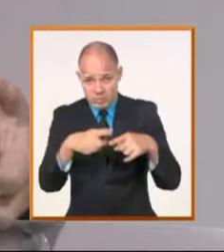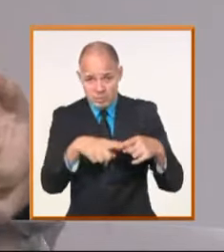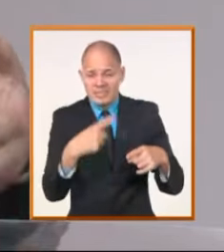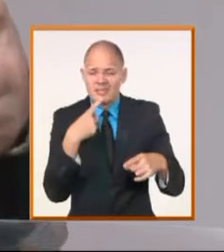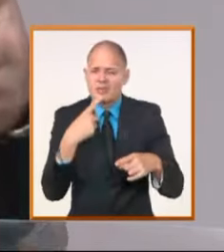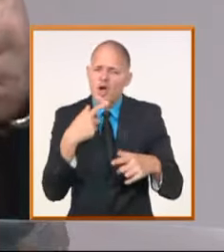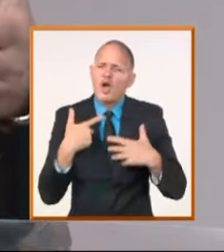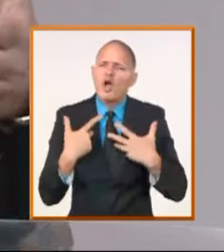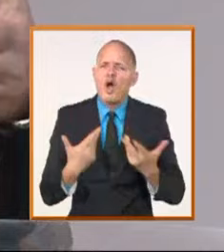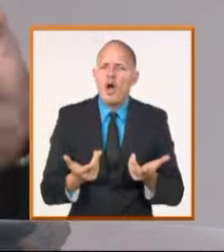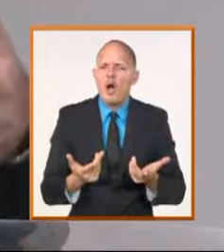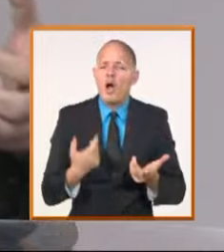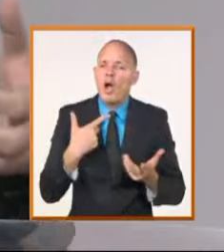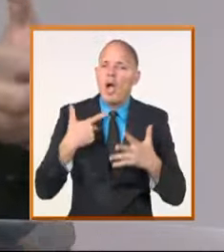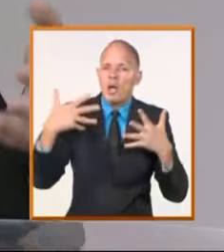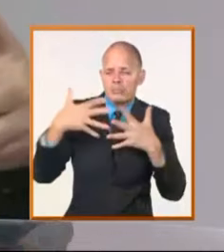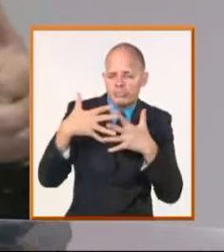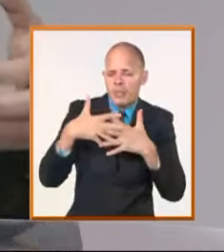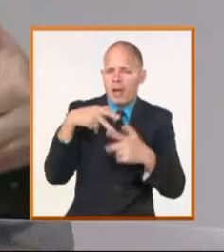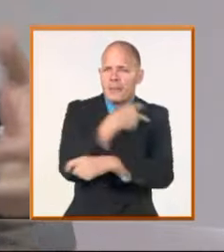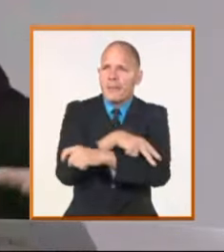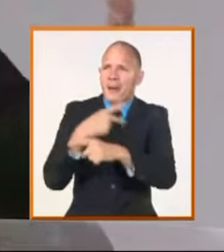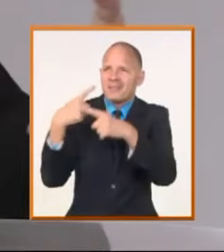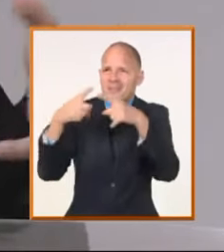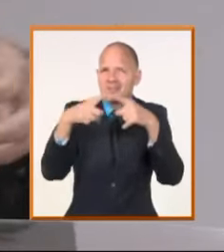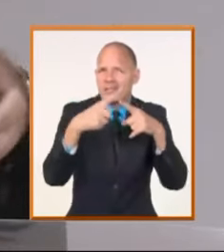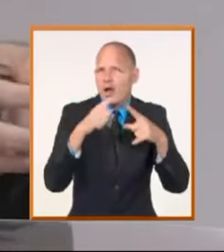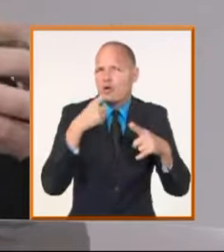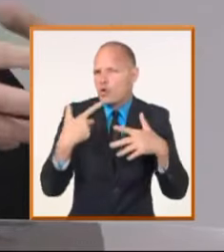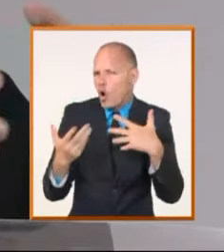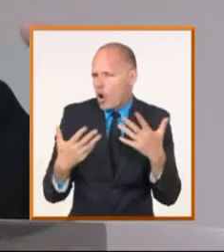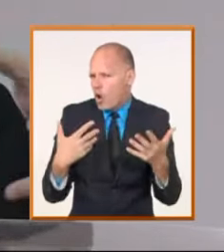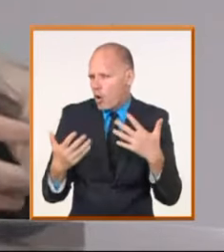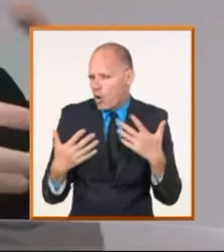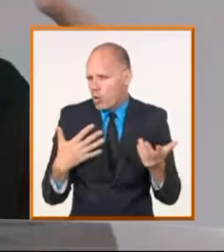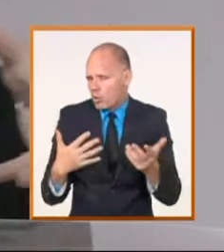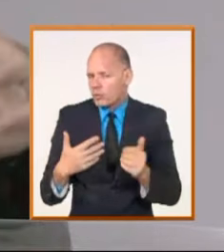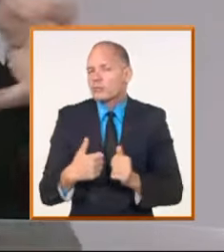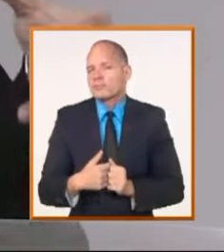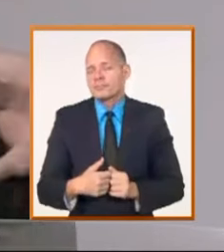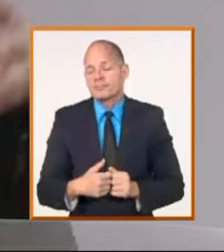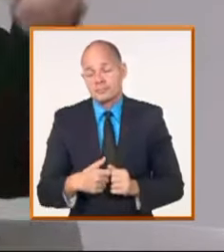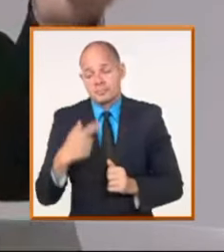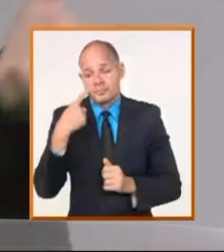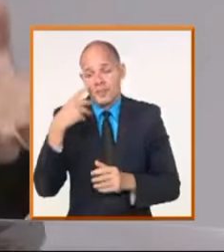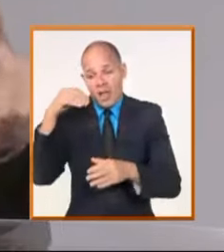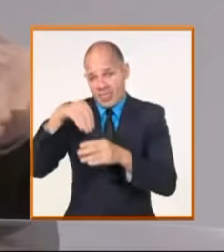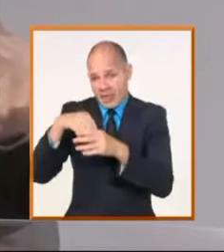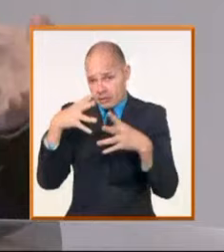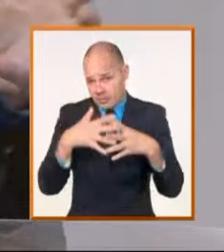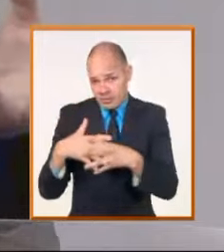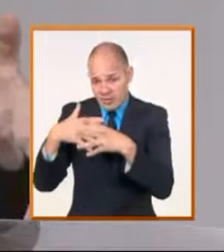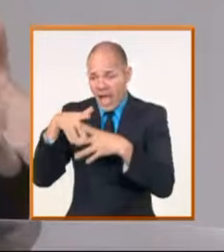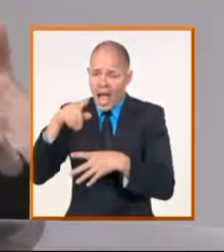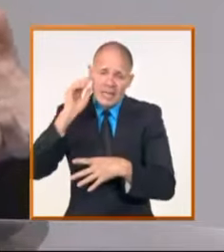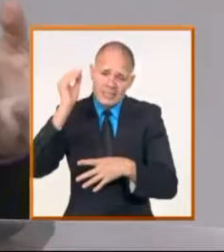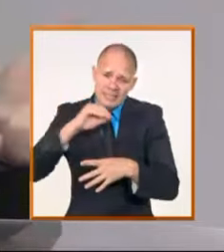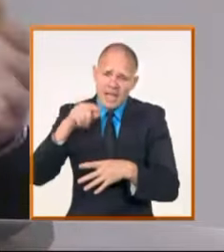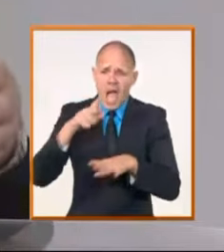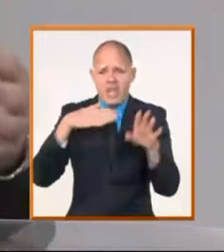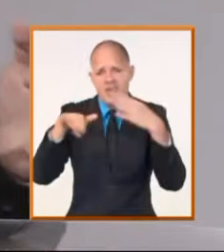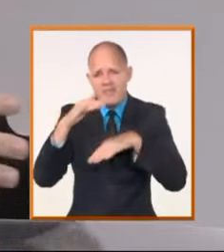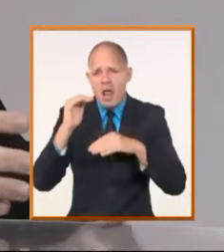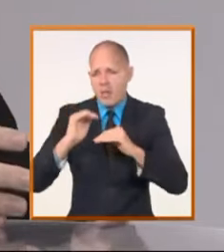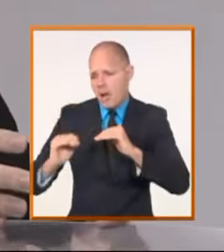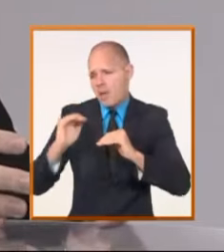porque eso es importante. Si, aunque hablemos que en Estados Unidos hay una clase o sistema de clases que son las que controlan, son las que dominan